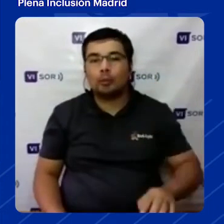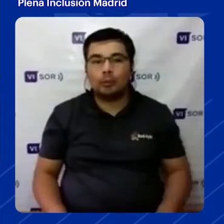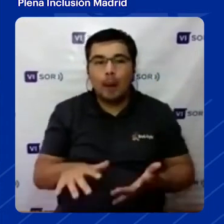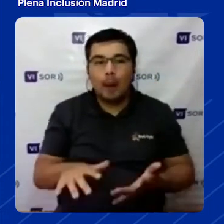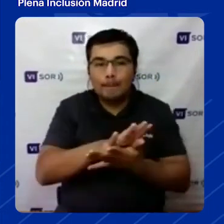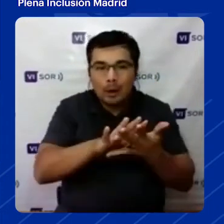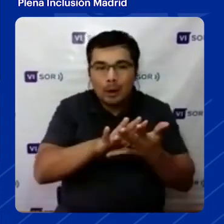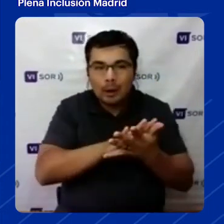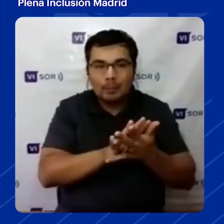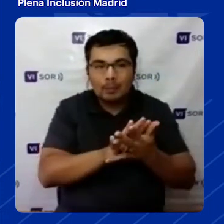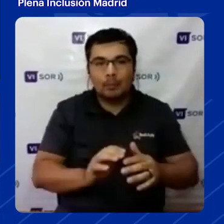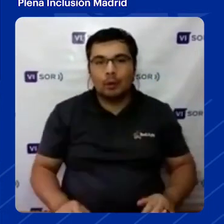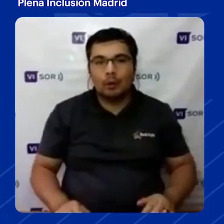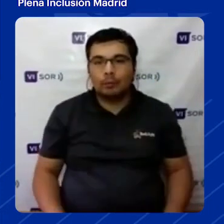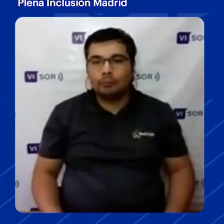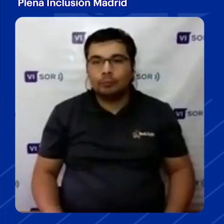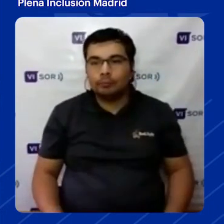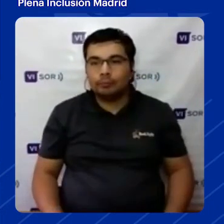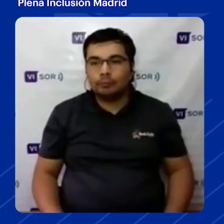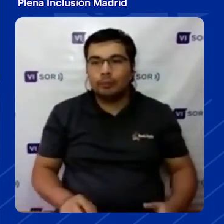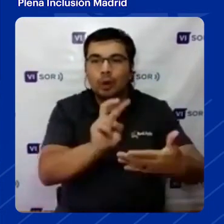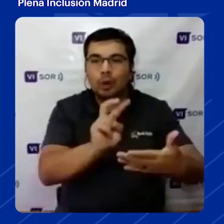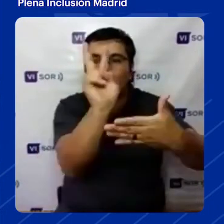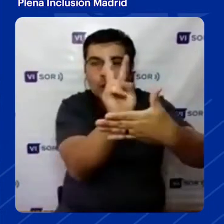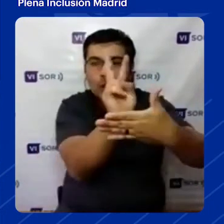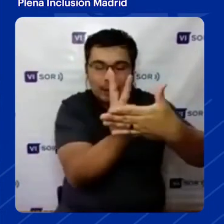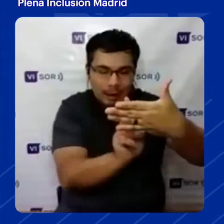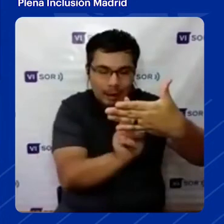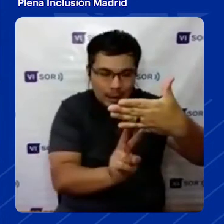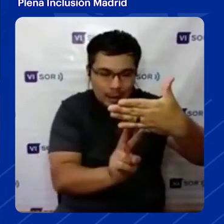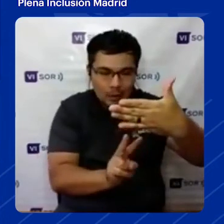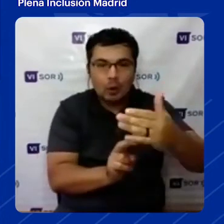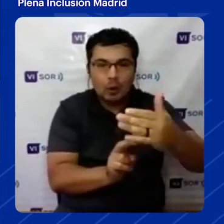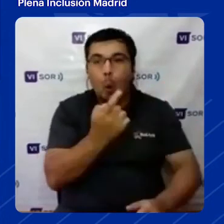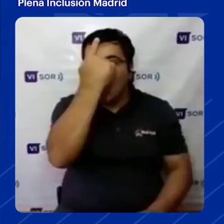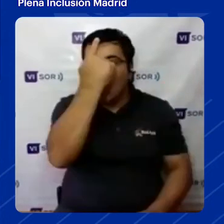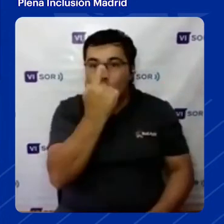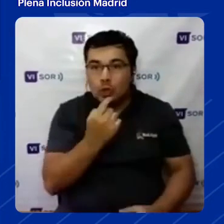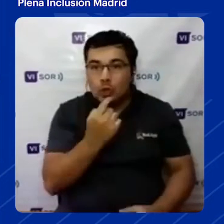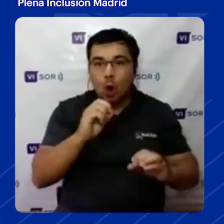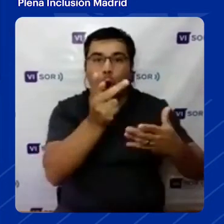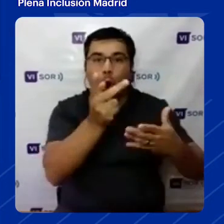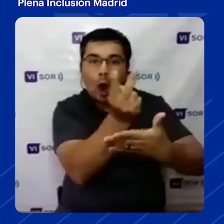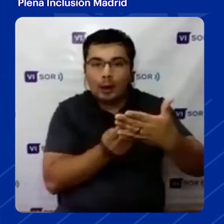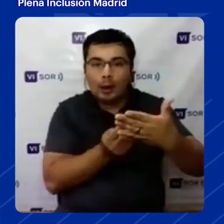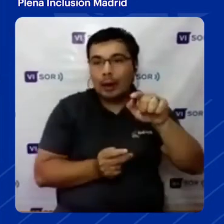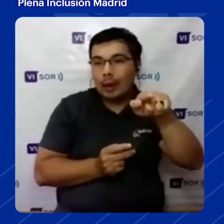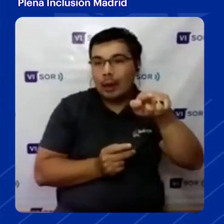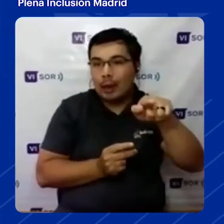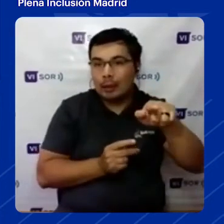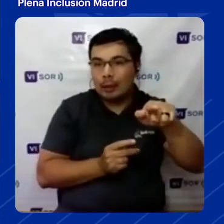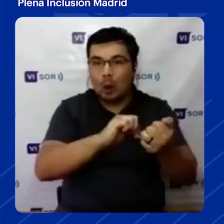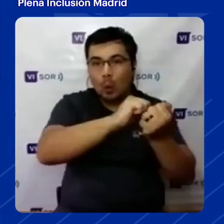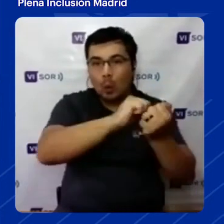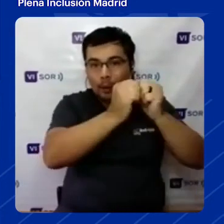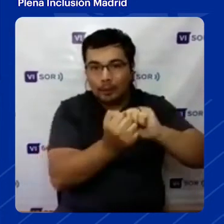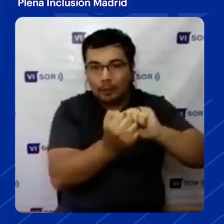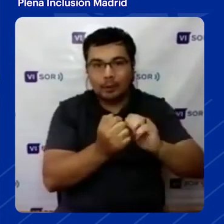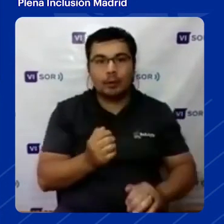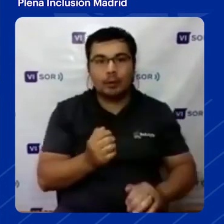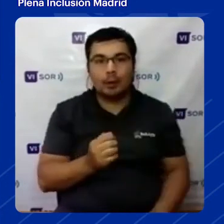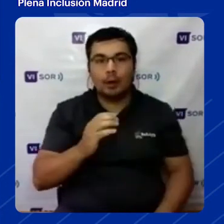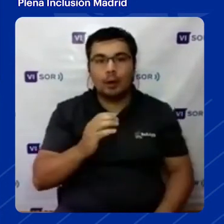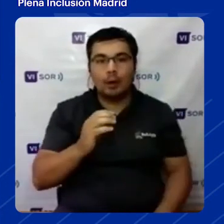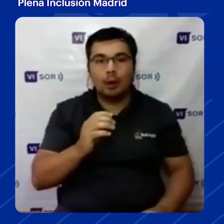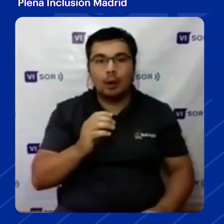con, por ejemplo, museos, arte. Esta es una adaptación de un cuadro de Tintoretto, el lavatorio, que está en el Museo